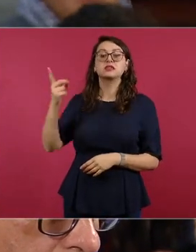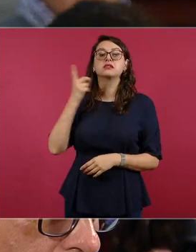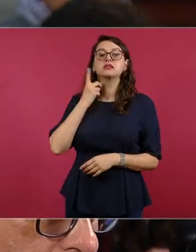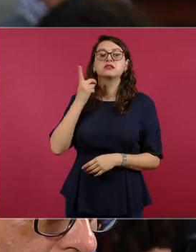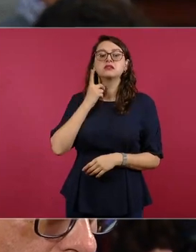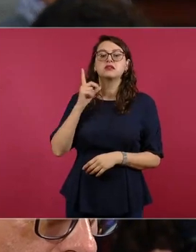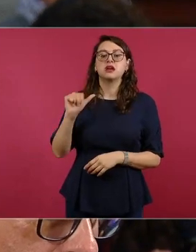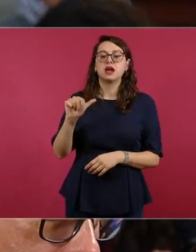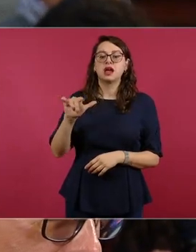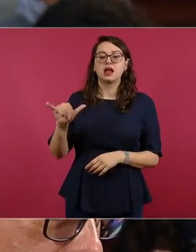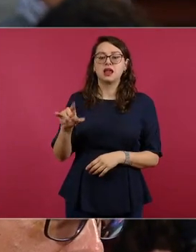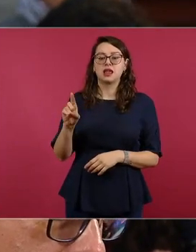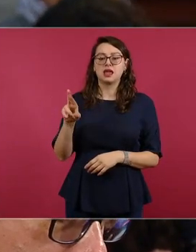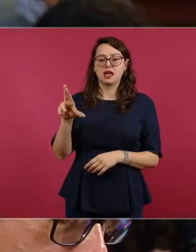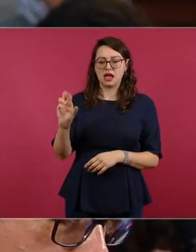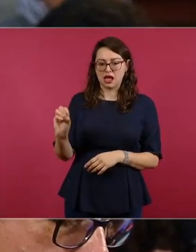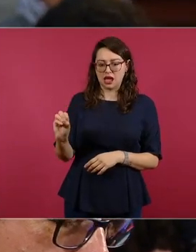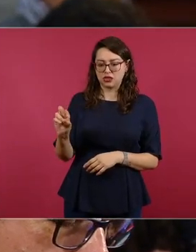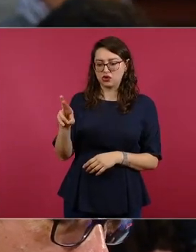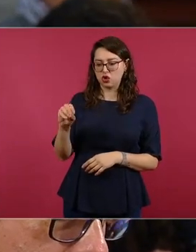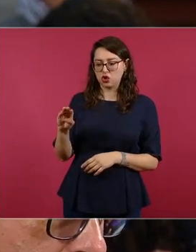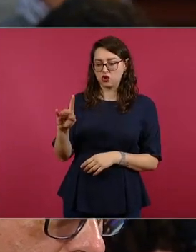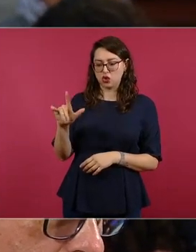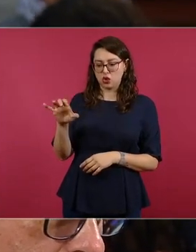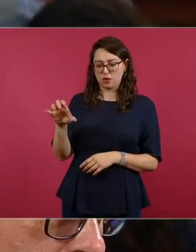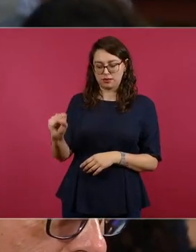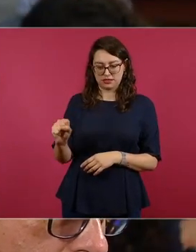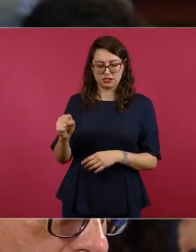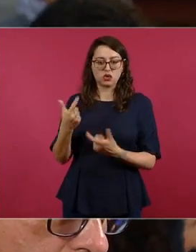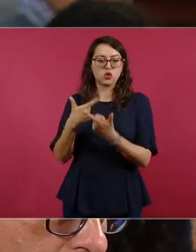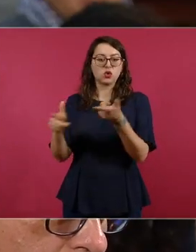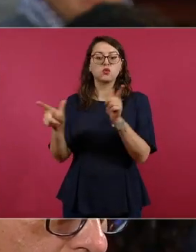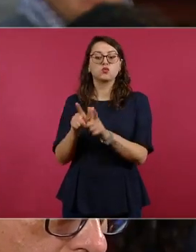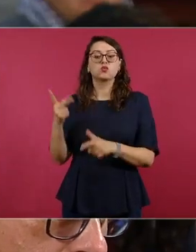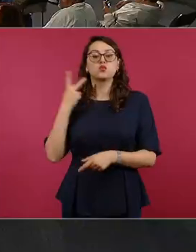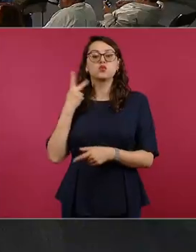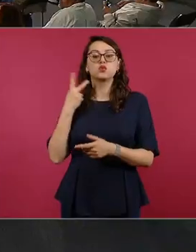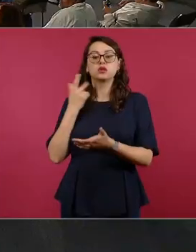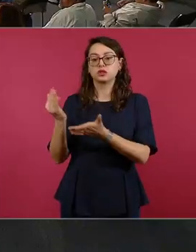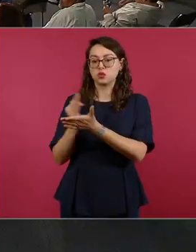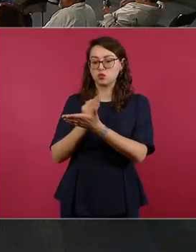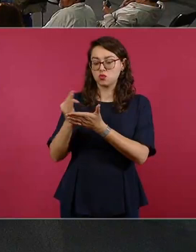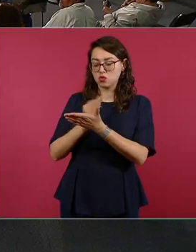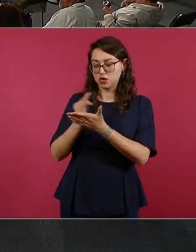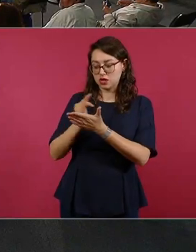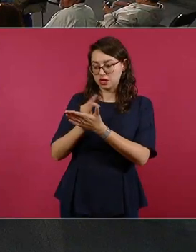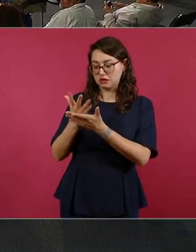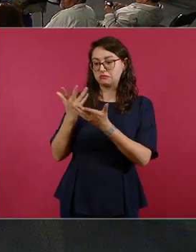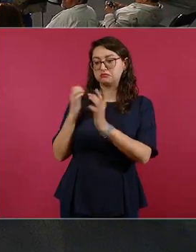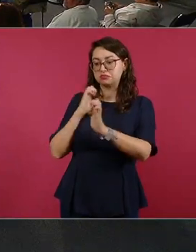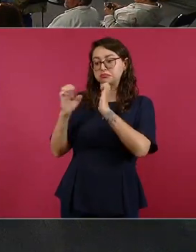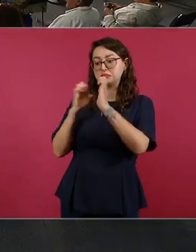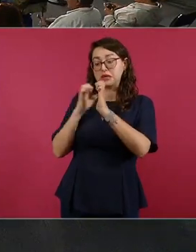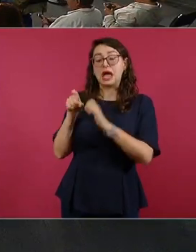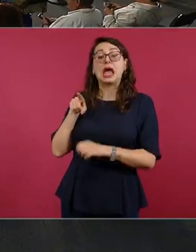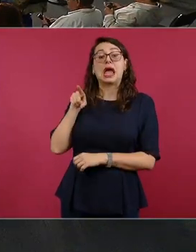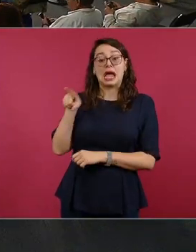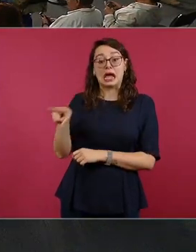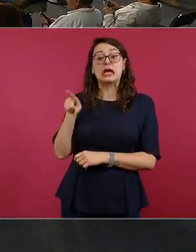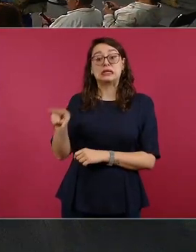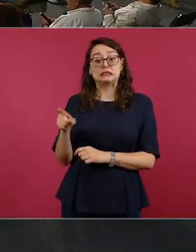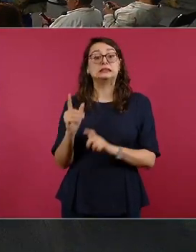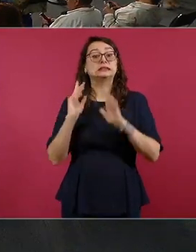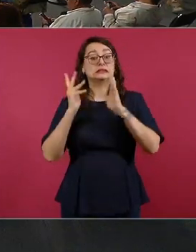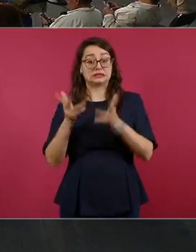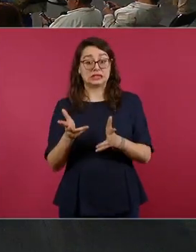Alejandro Robles de Morena y presentó una iniciativa ya en